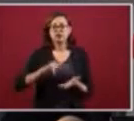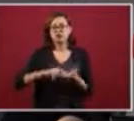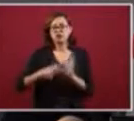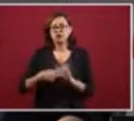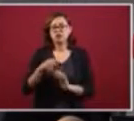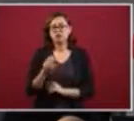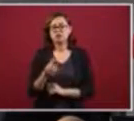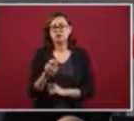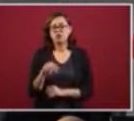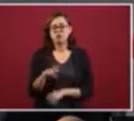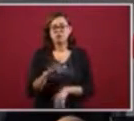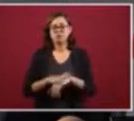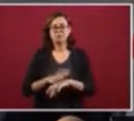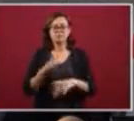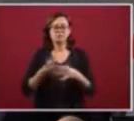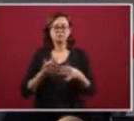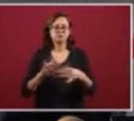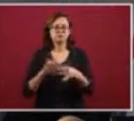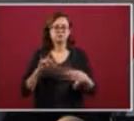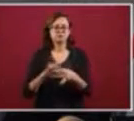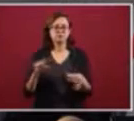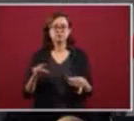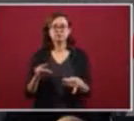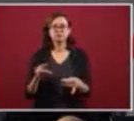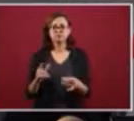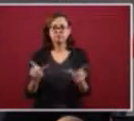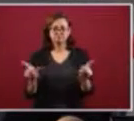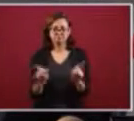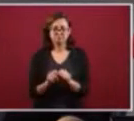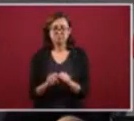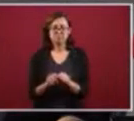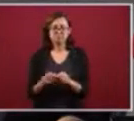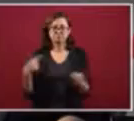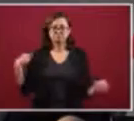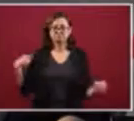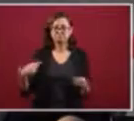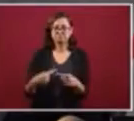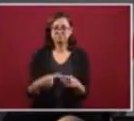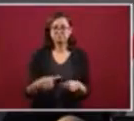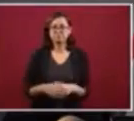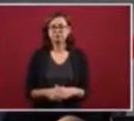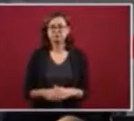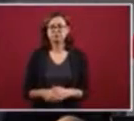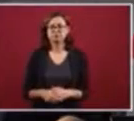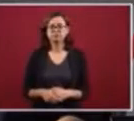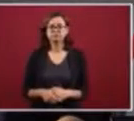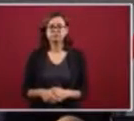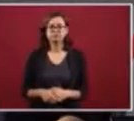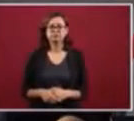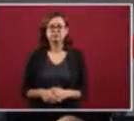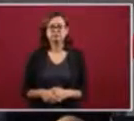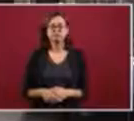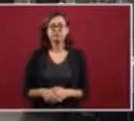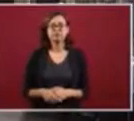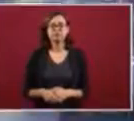que explique también muy brevemente lo que se ha hecho en cada uno de los casos.